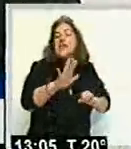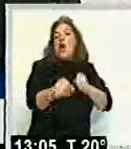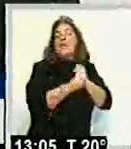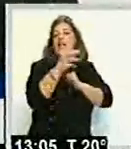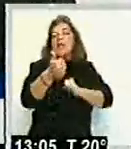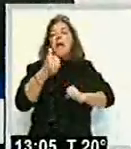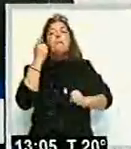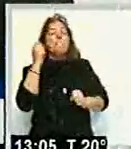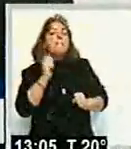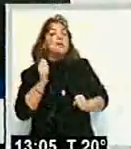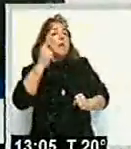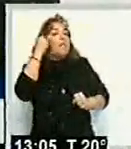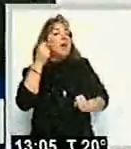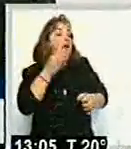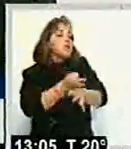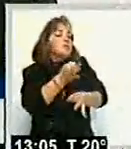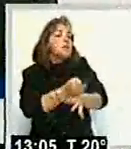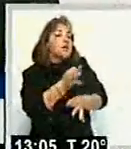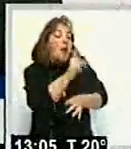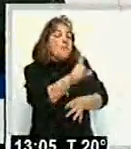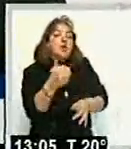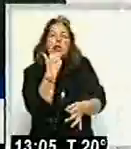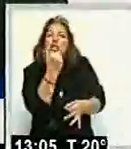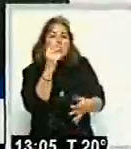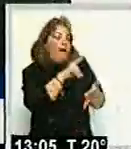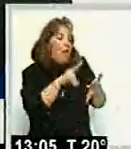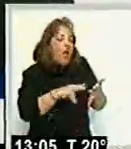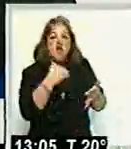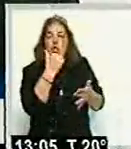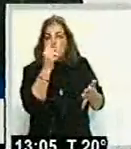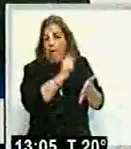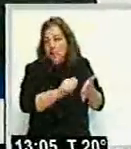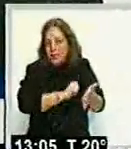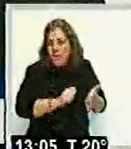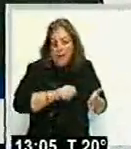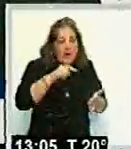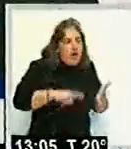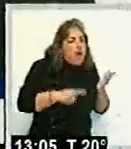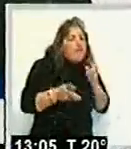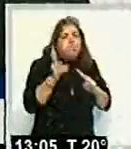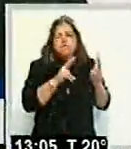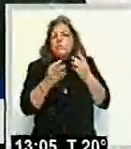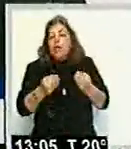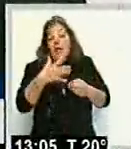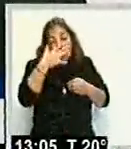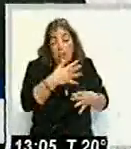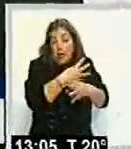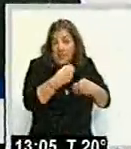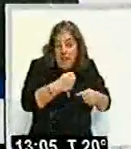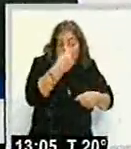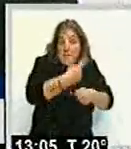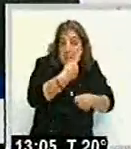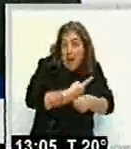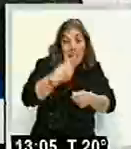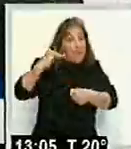para alfabetizar a aquellas personas que no saben leer y escribir. En estos casos lo que nosotros buscamos es que luego continúen la primaria para adultos, porque usted sabe que tenemos